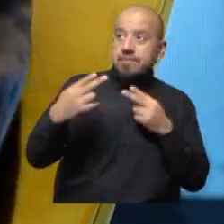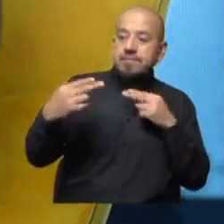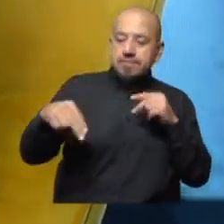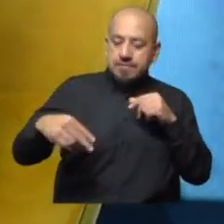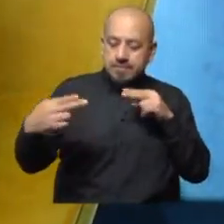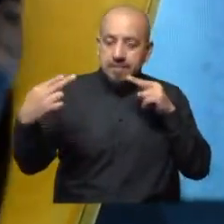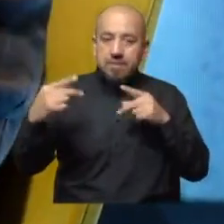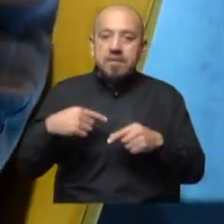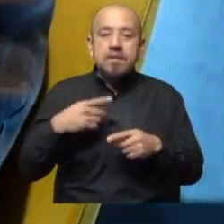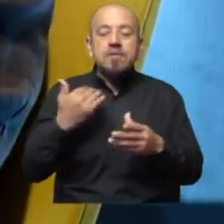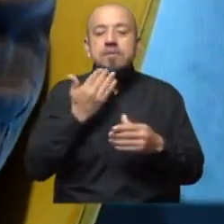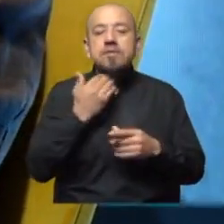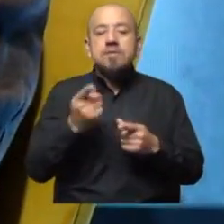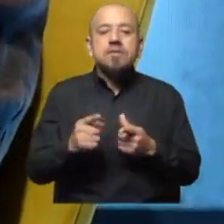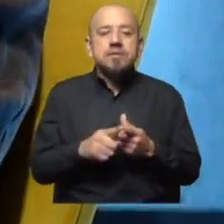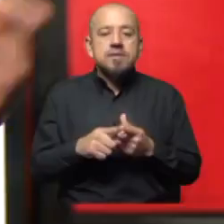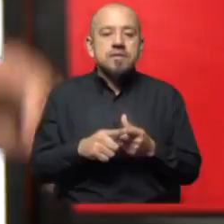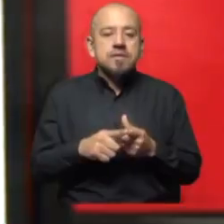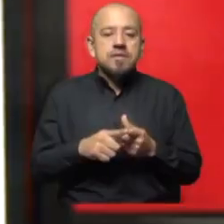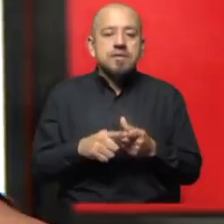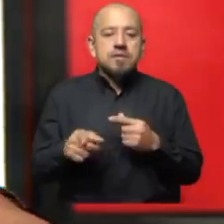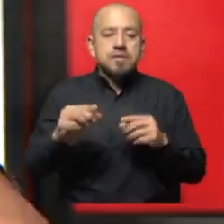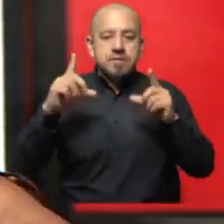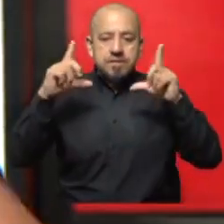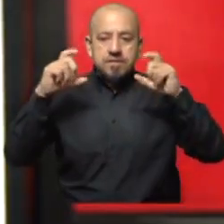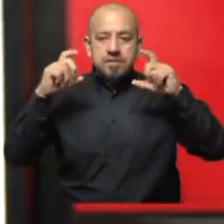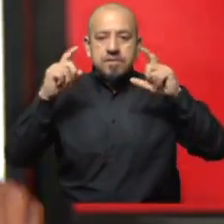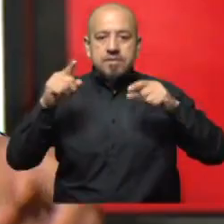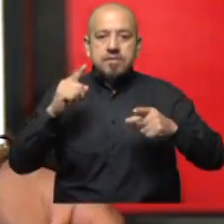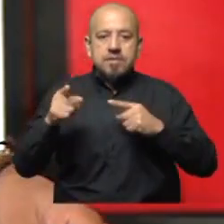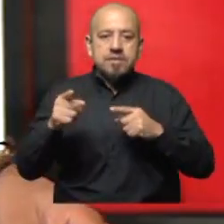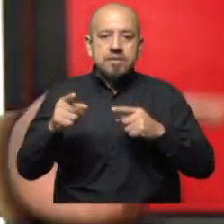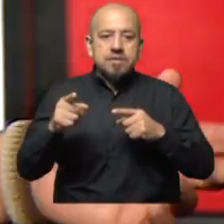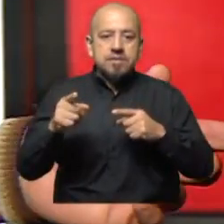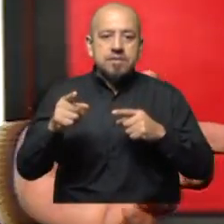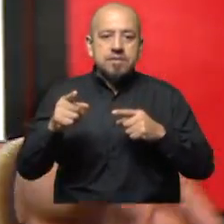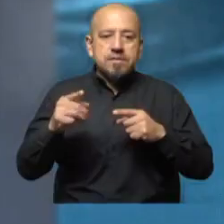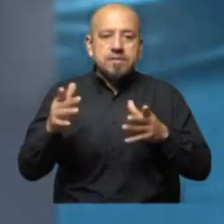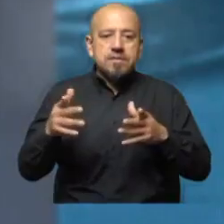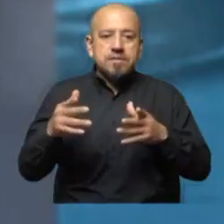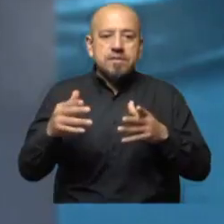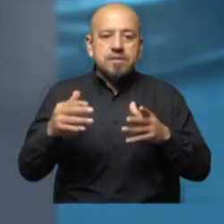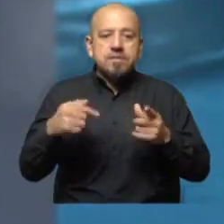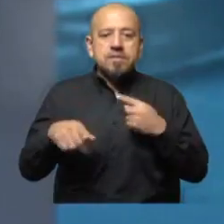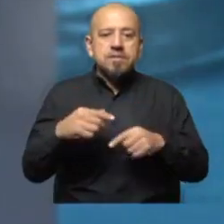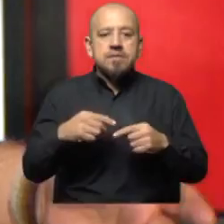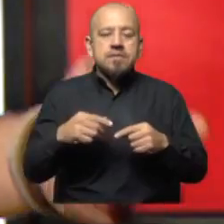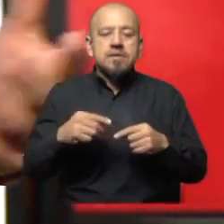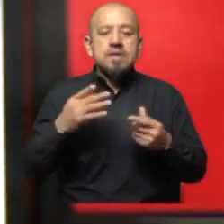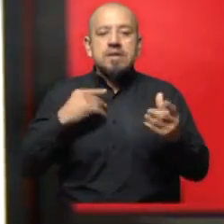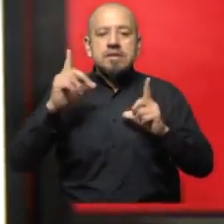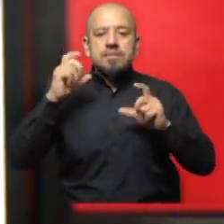aunque no se páginas es lo que decía la luz la esa mano es muy de ella esa mano que está así como